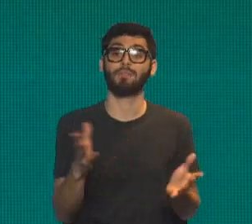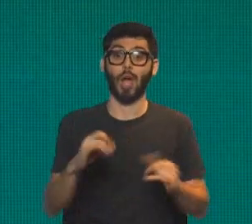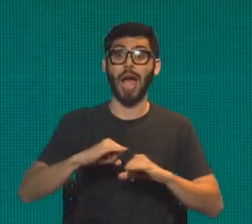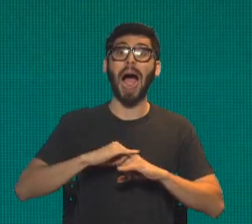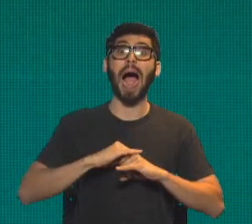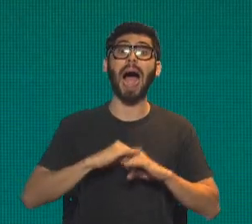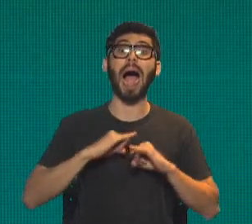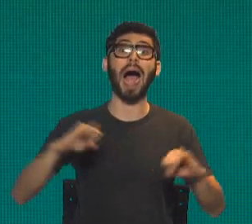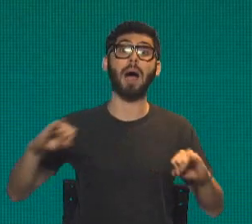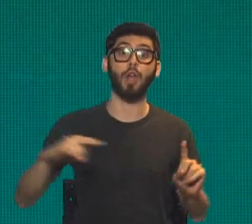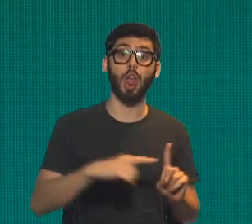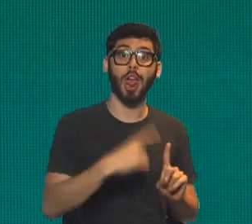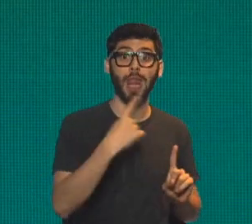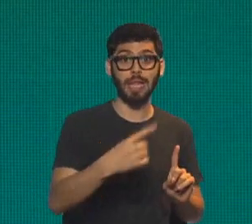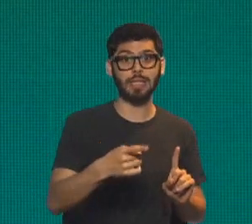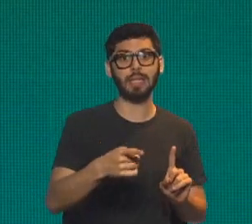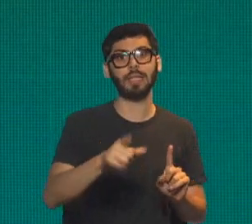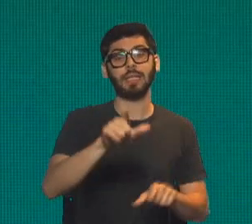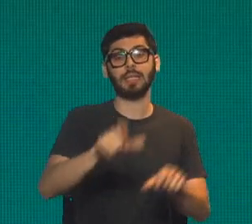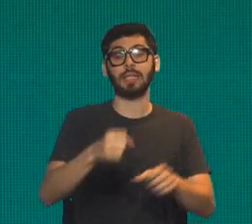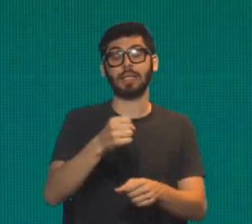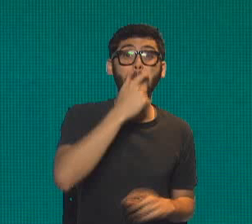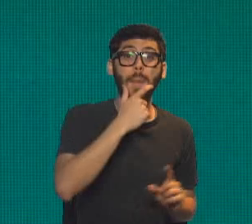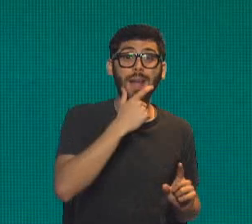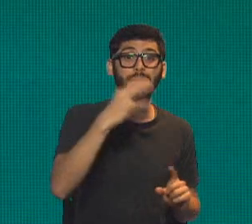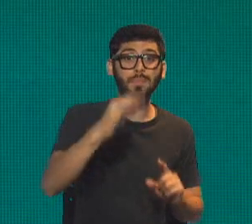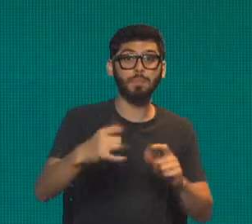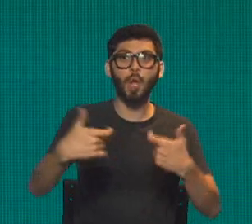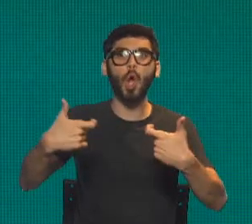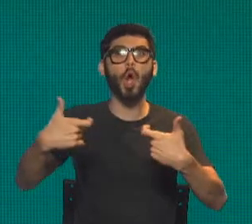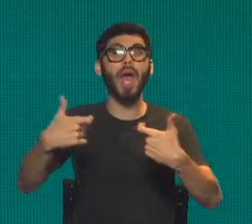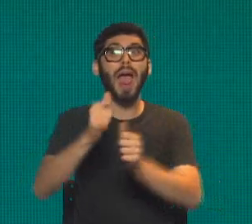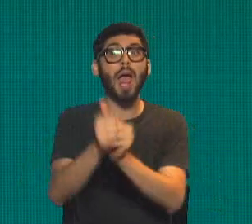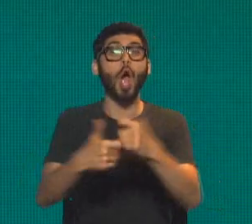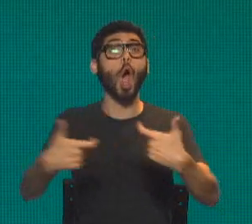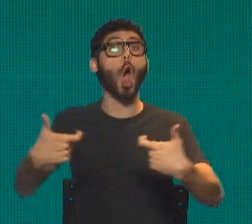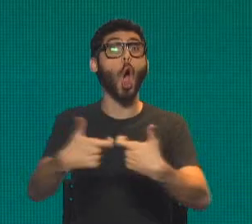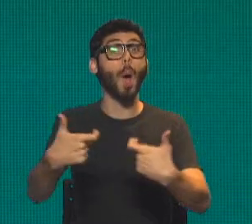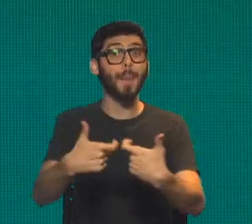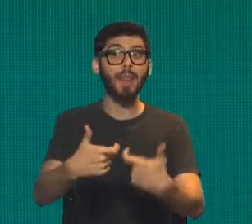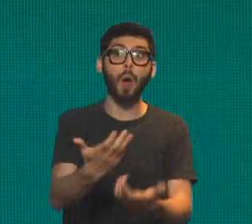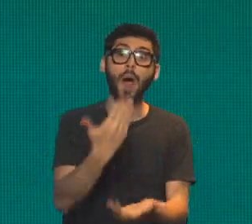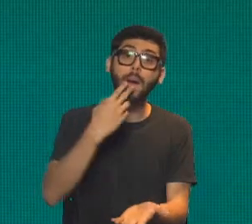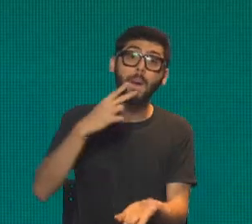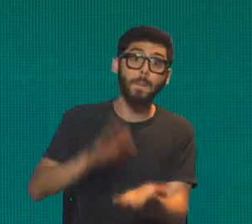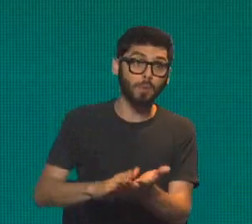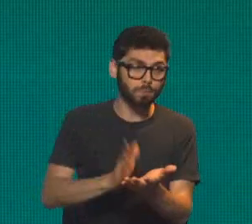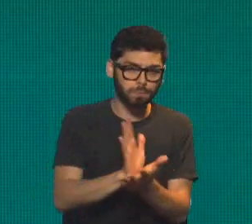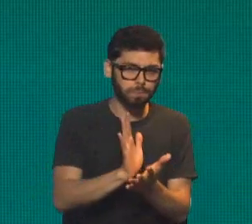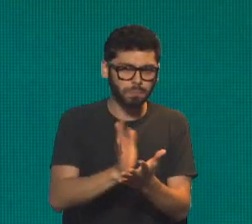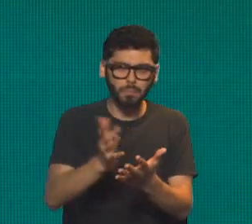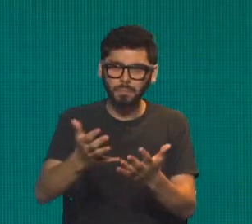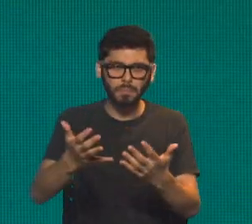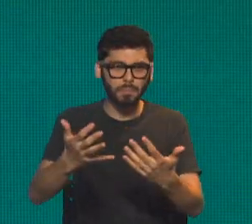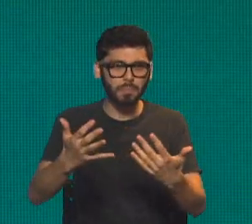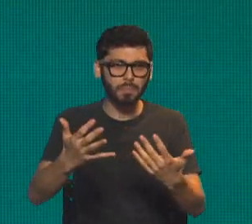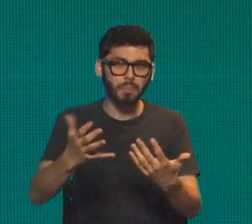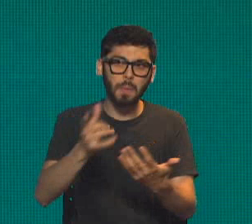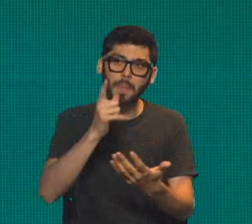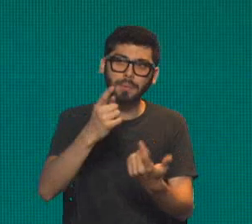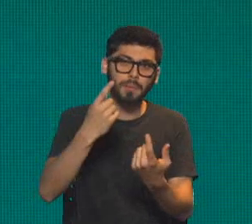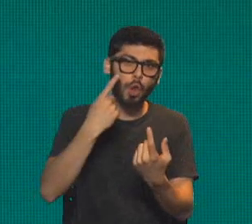necesitaba. Más que nada esta decisión de dejarlos solos, de decir, bueno, listo, esto es lo que quería, fantástico,